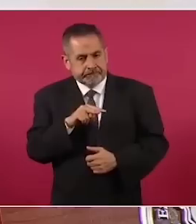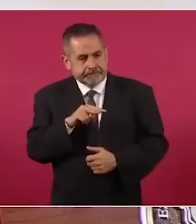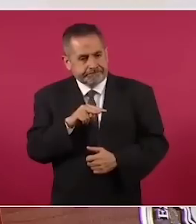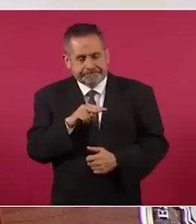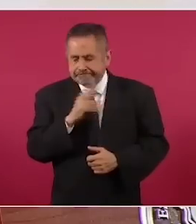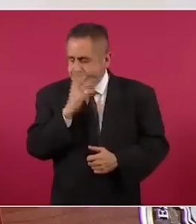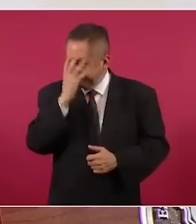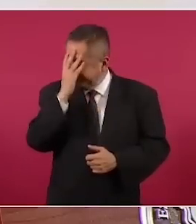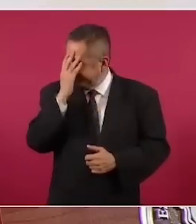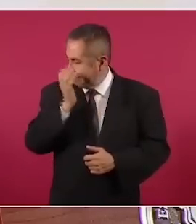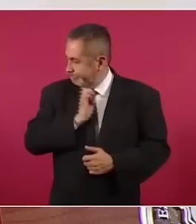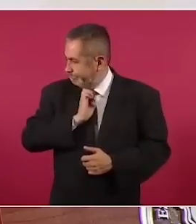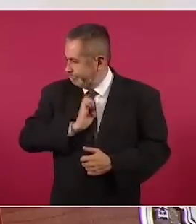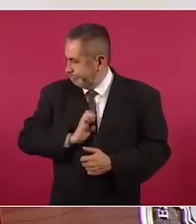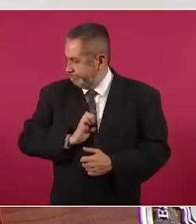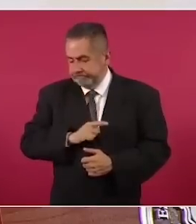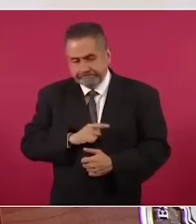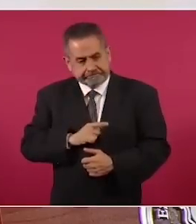pena ajena,